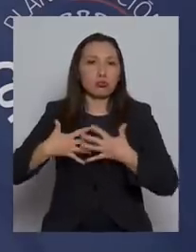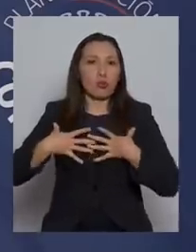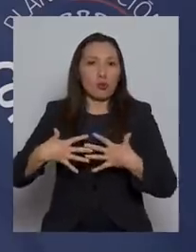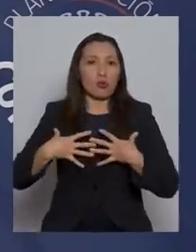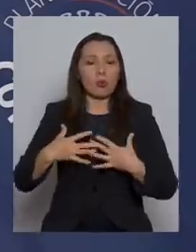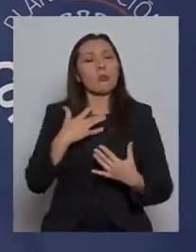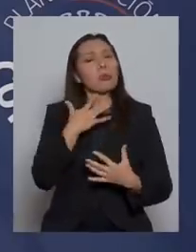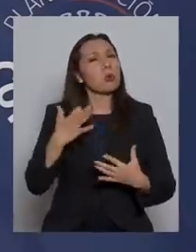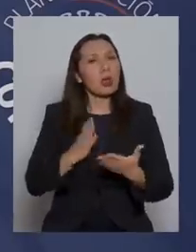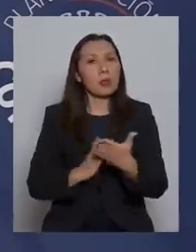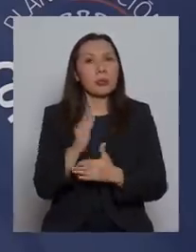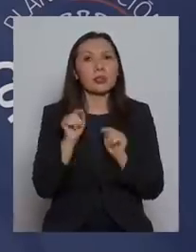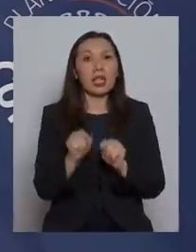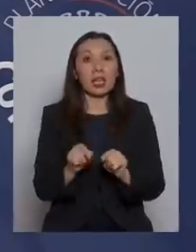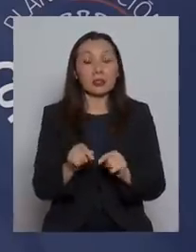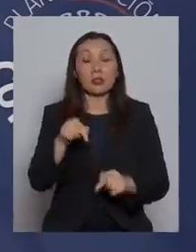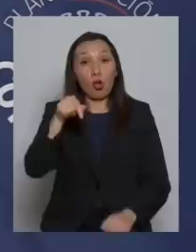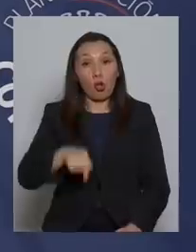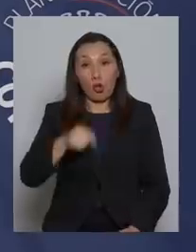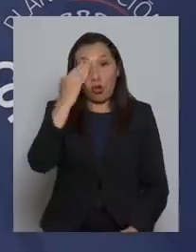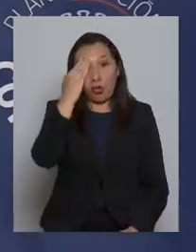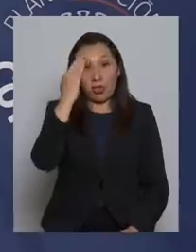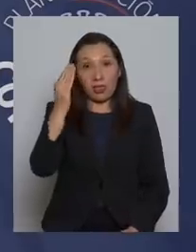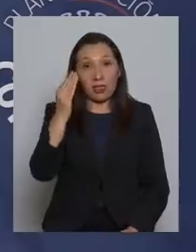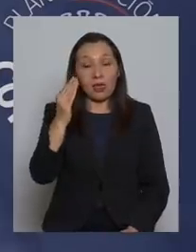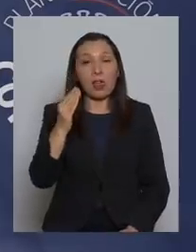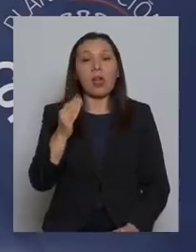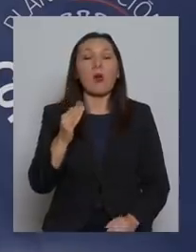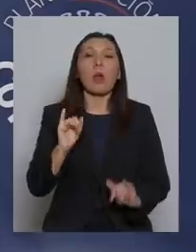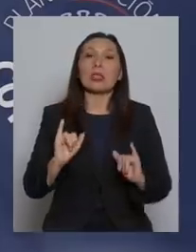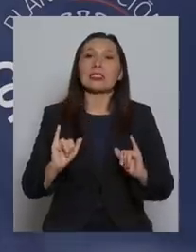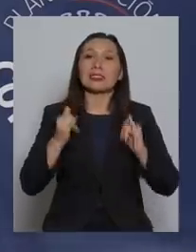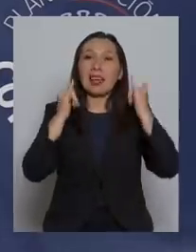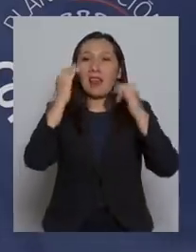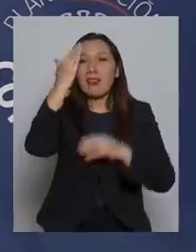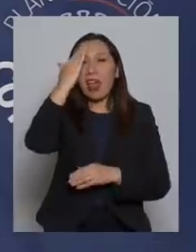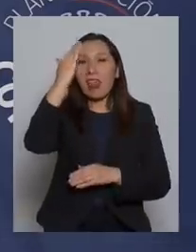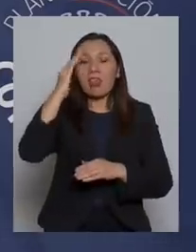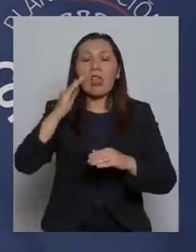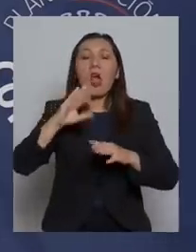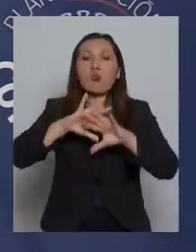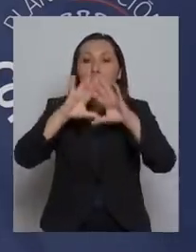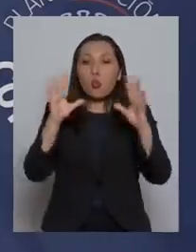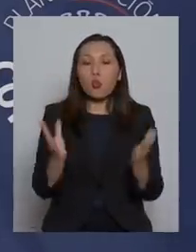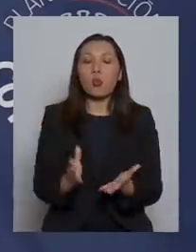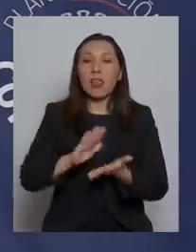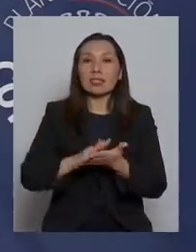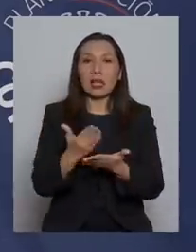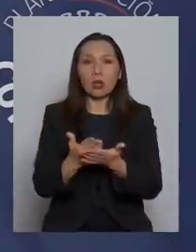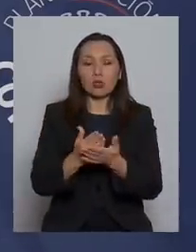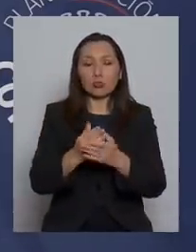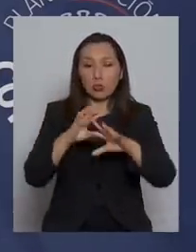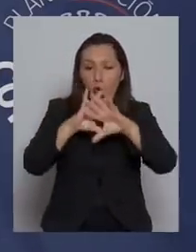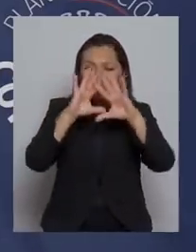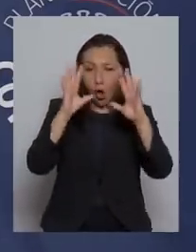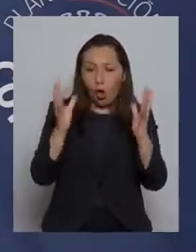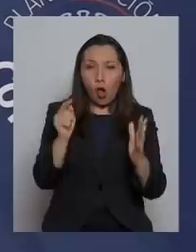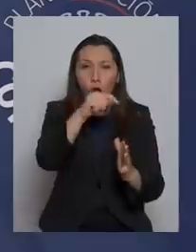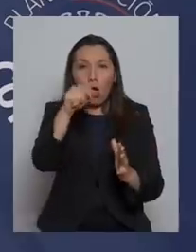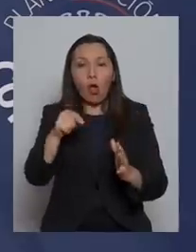por qué parto con esto? Porque hoy día se celebra el Día Mundial de la Salud en todo el